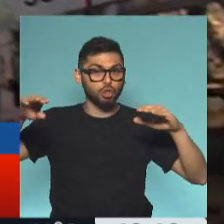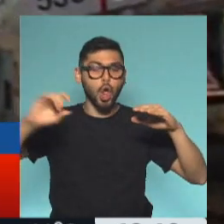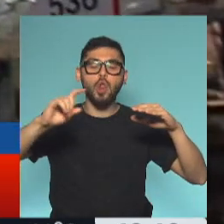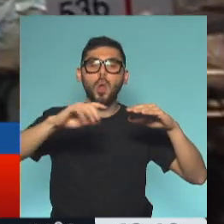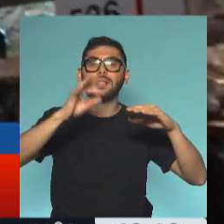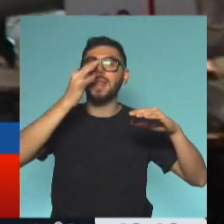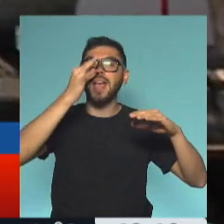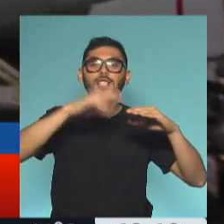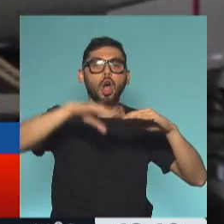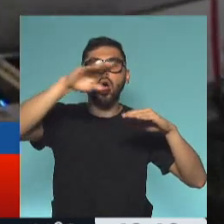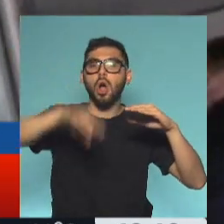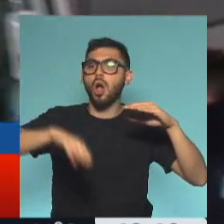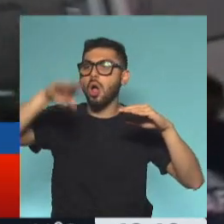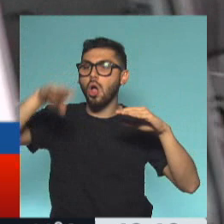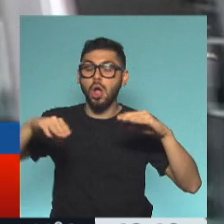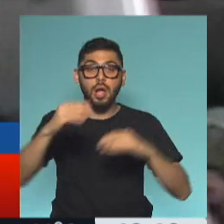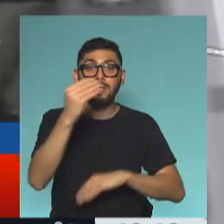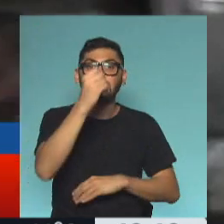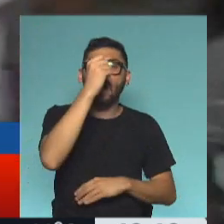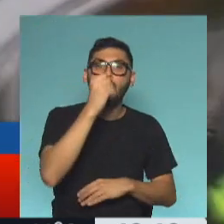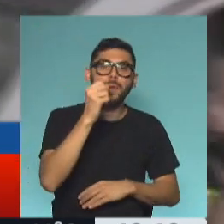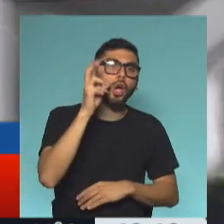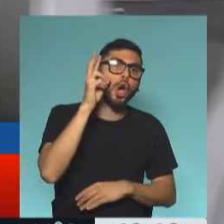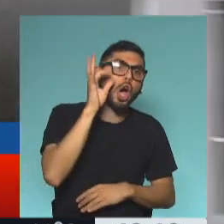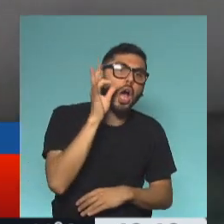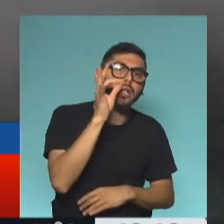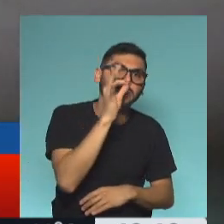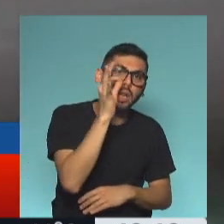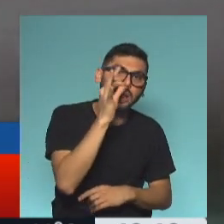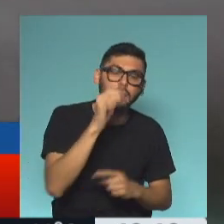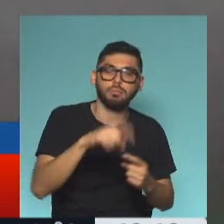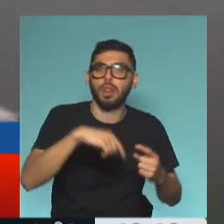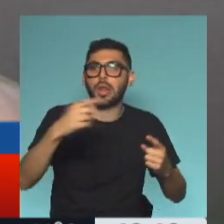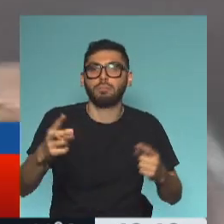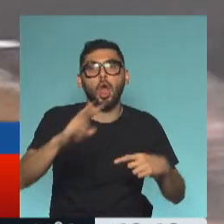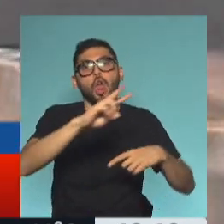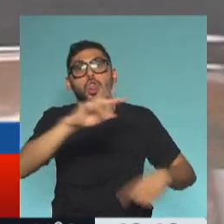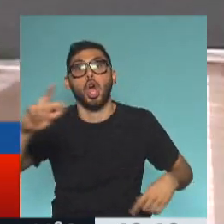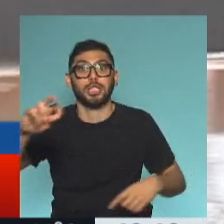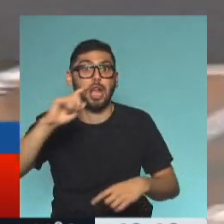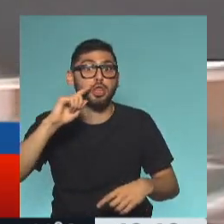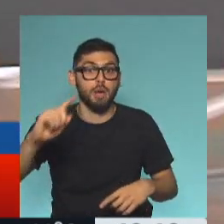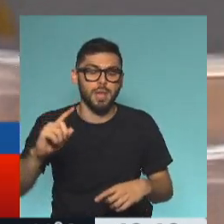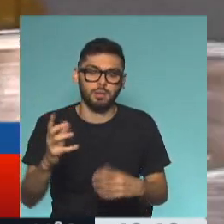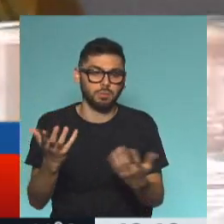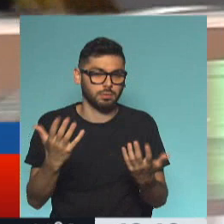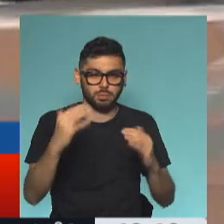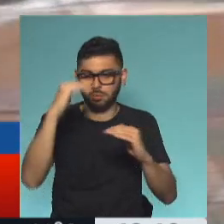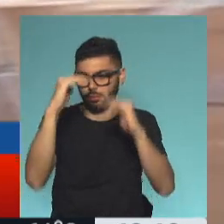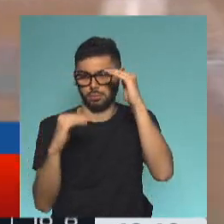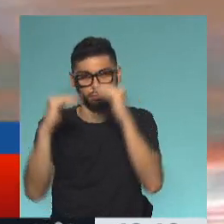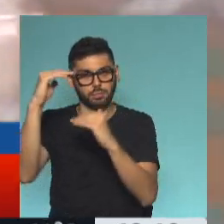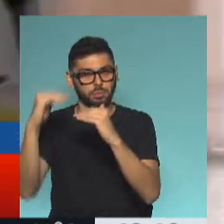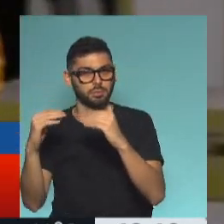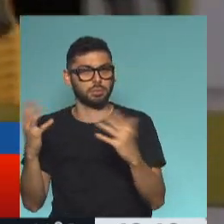podés variar el fin de semana que haces 80 y después haces 200.000 durante el lunes, martes, porque vas a detectar más esos